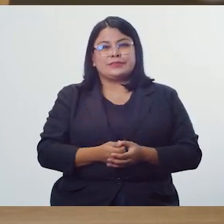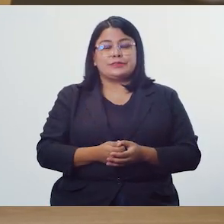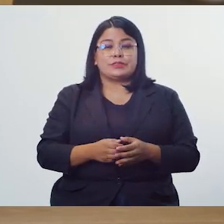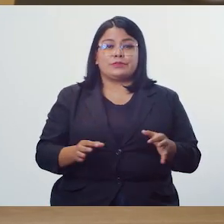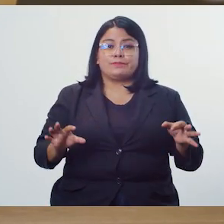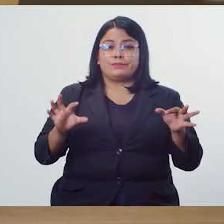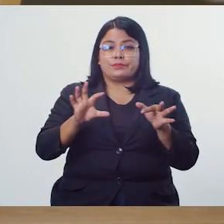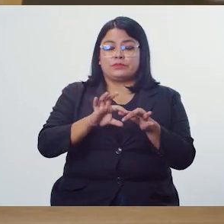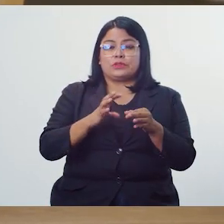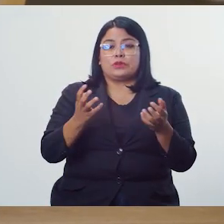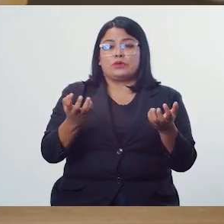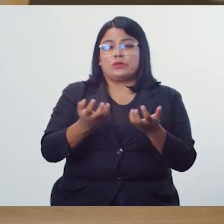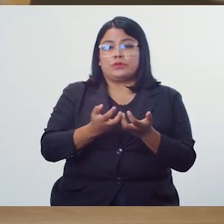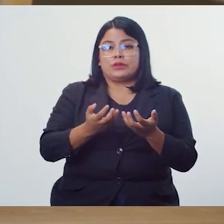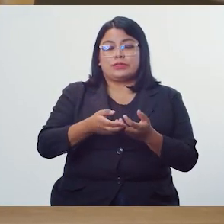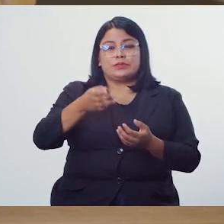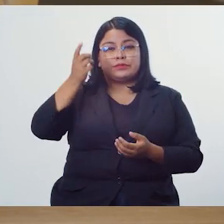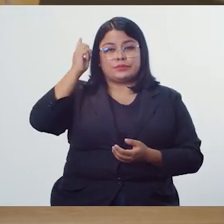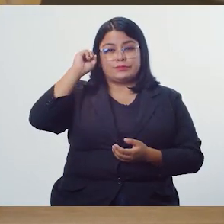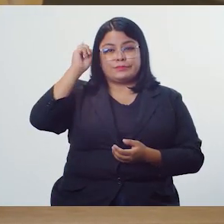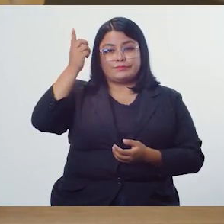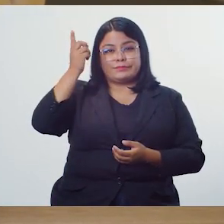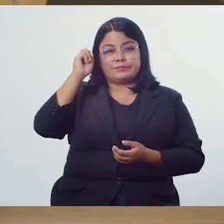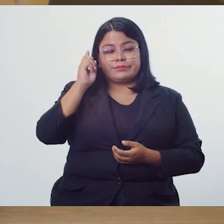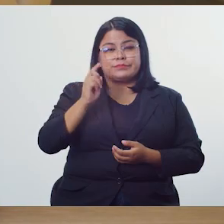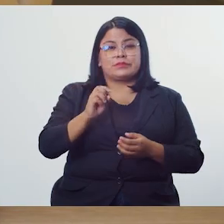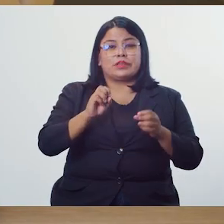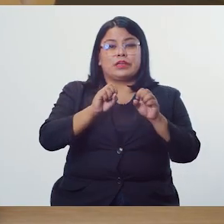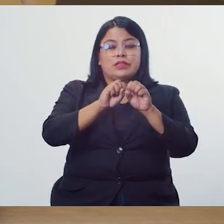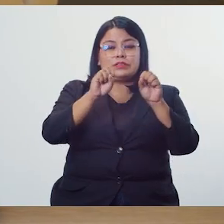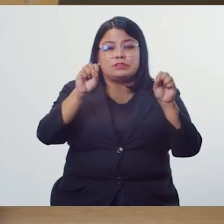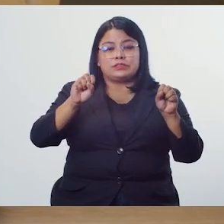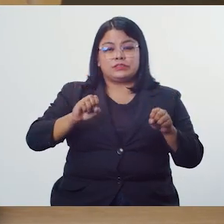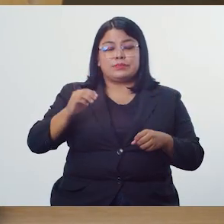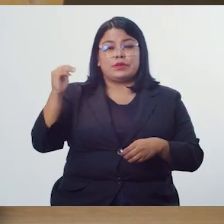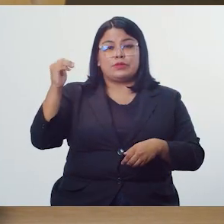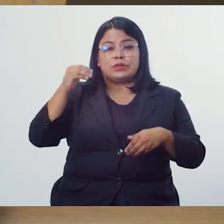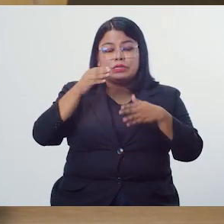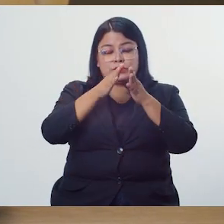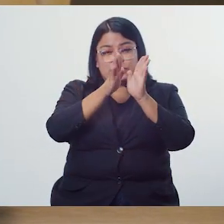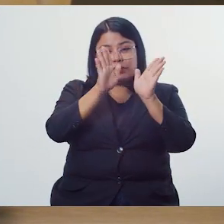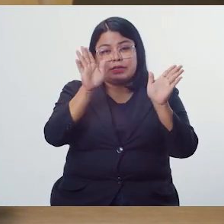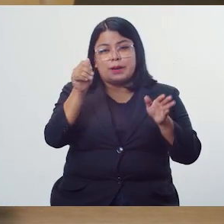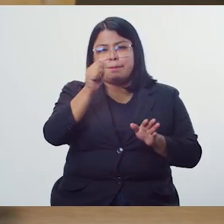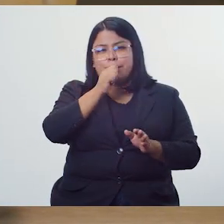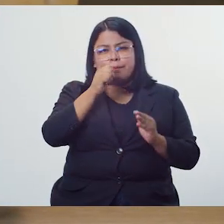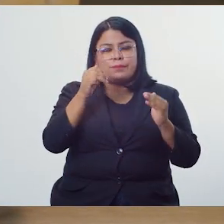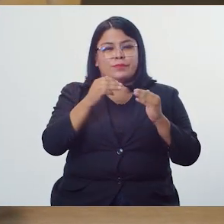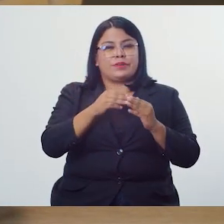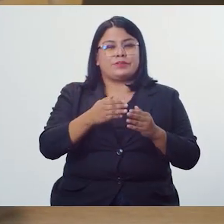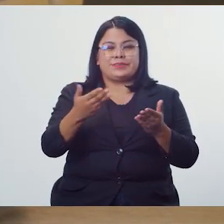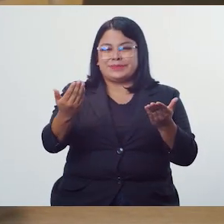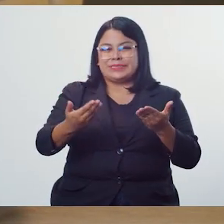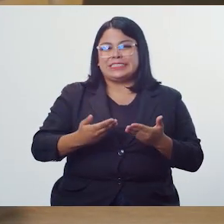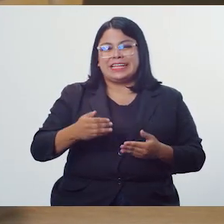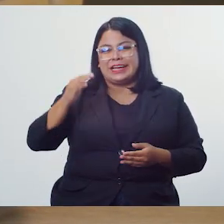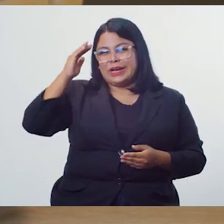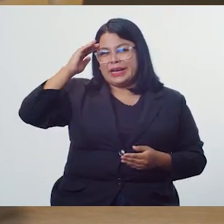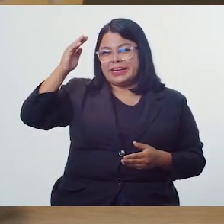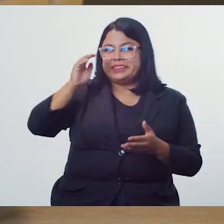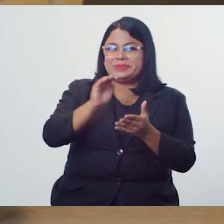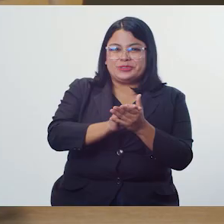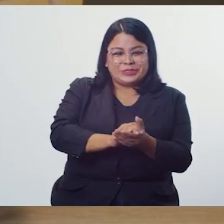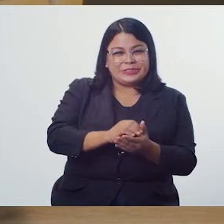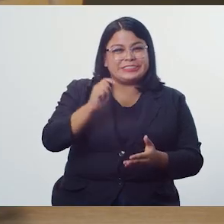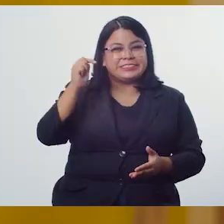en cooperación con compañeros, maestros y maestras del sector público y privado. Bienvenida, Francisca. Hola, Antonieta, es